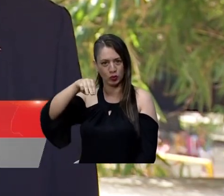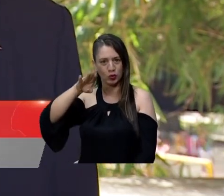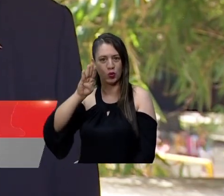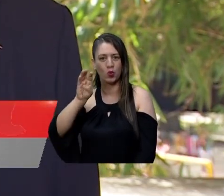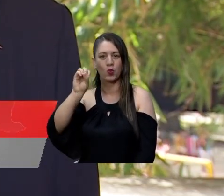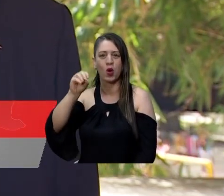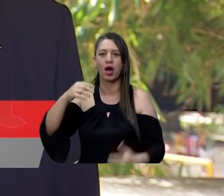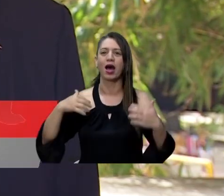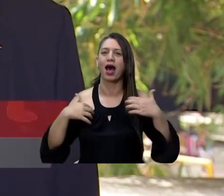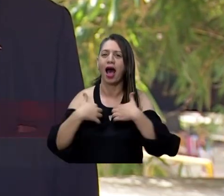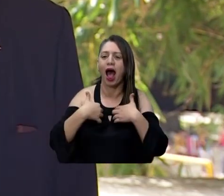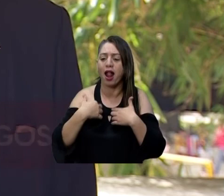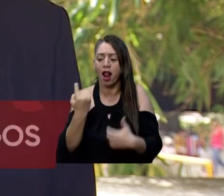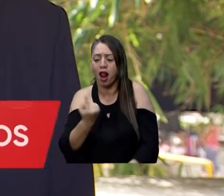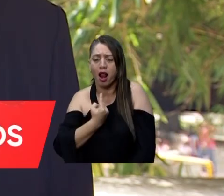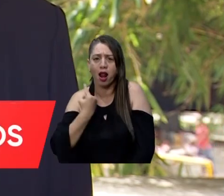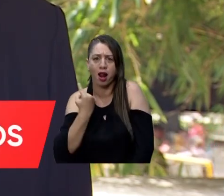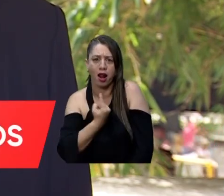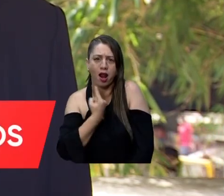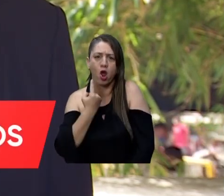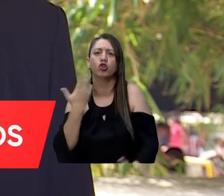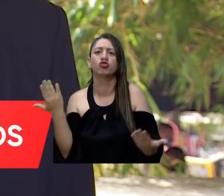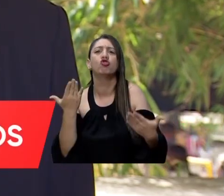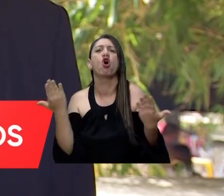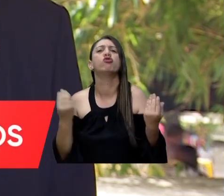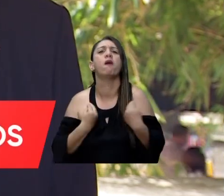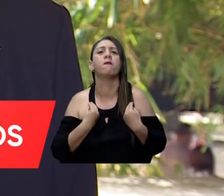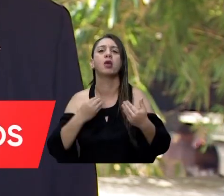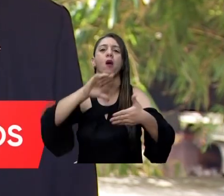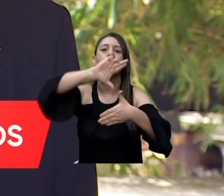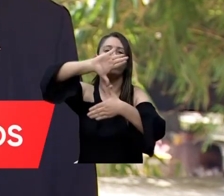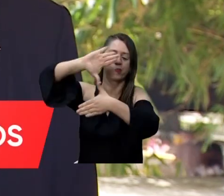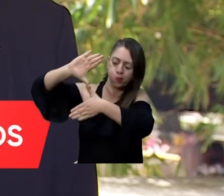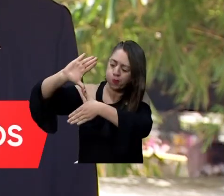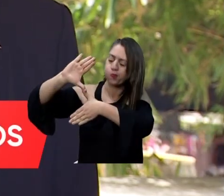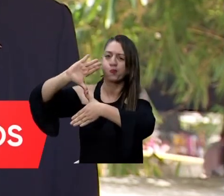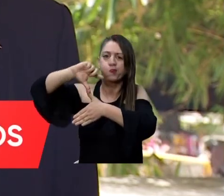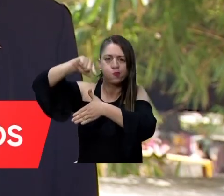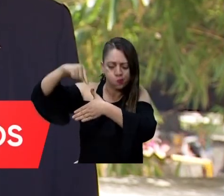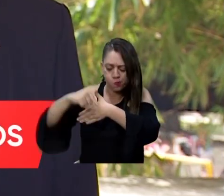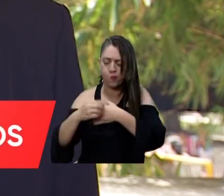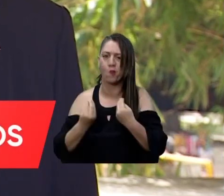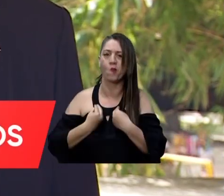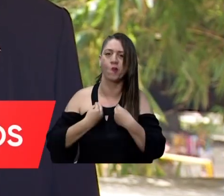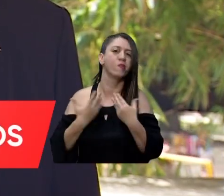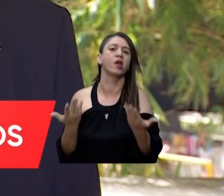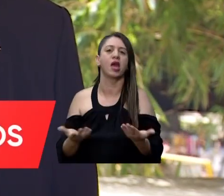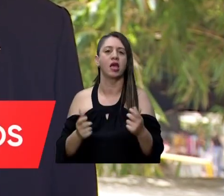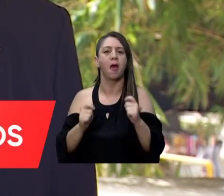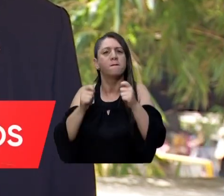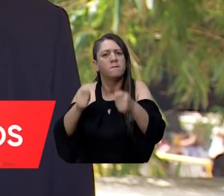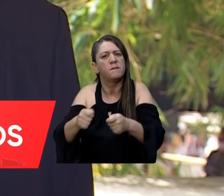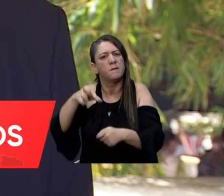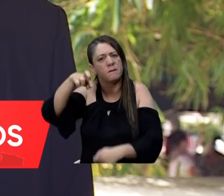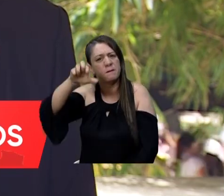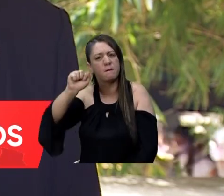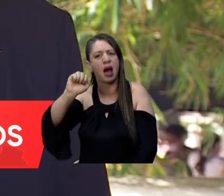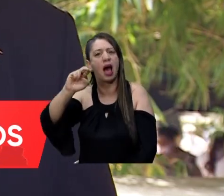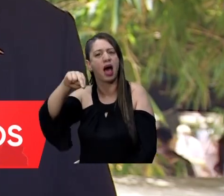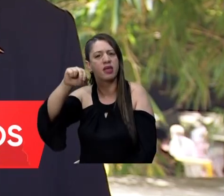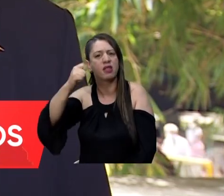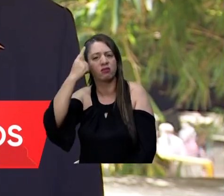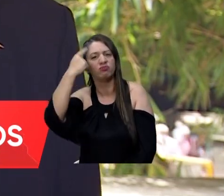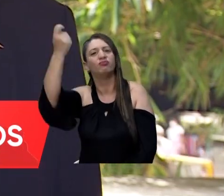animalito solitario que está por todo el continente americano y que además ese nombre de Pana tiene mucha